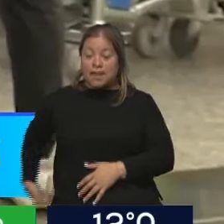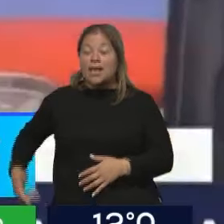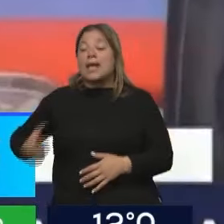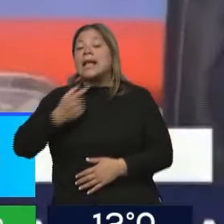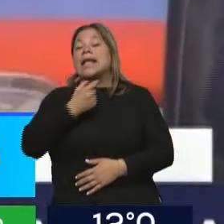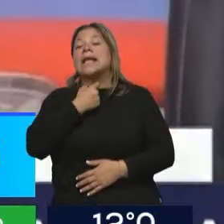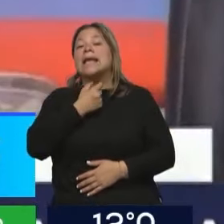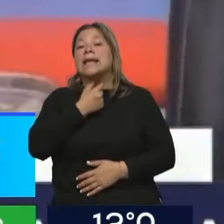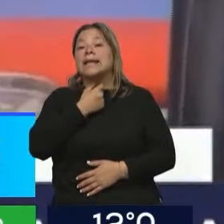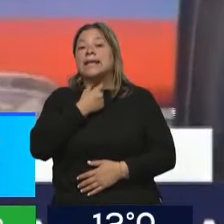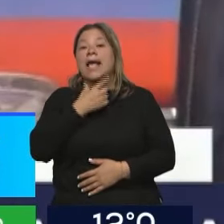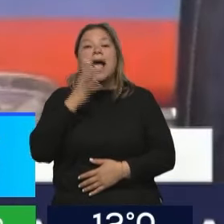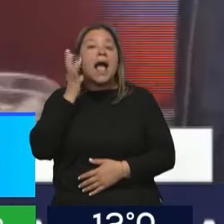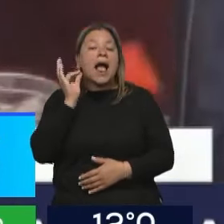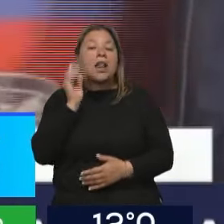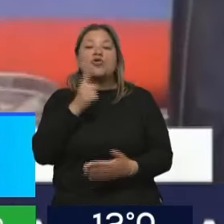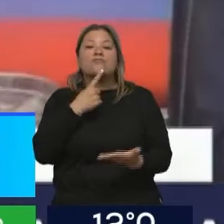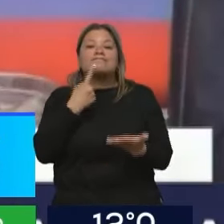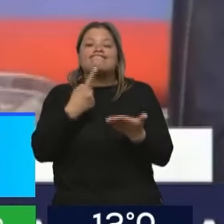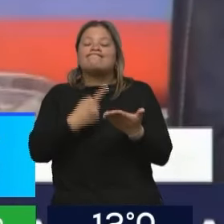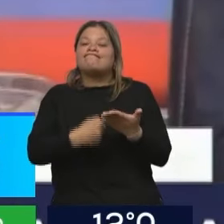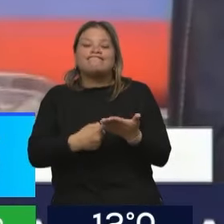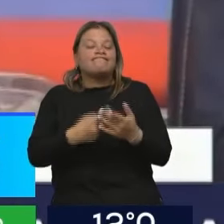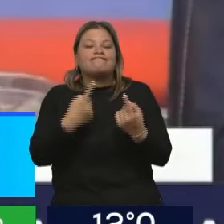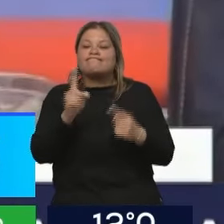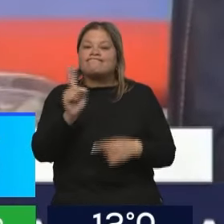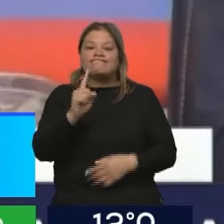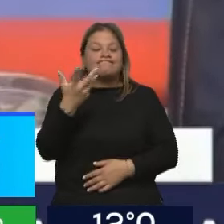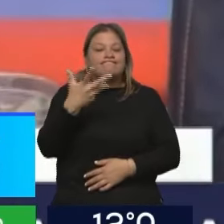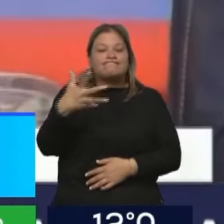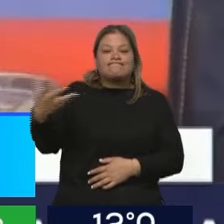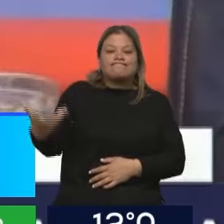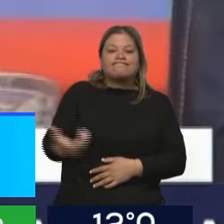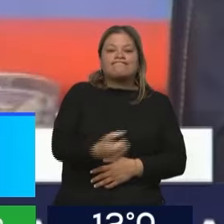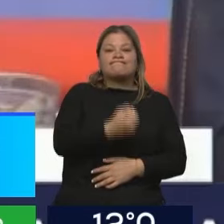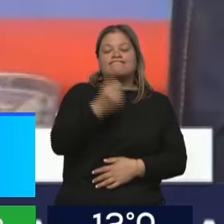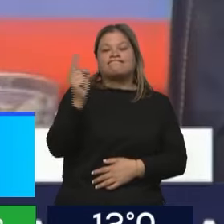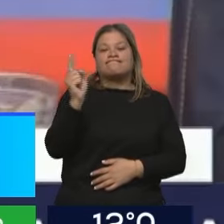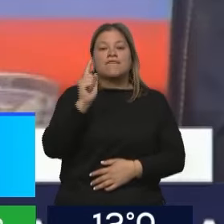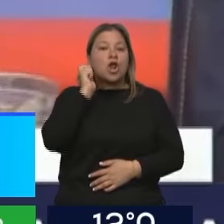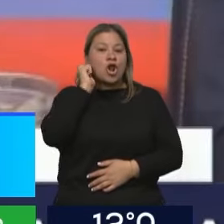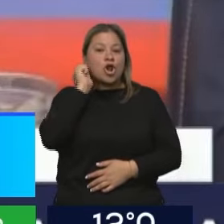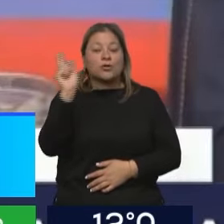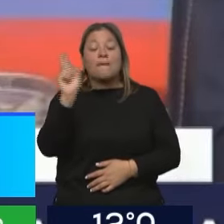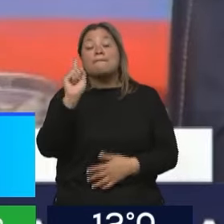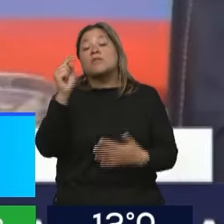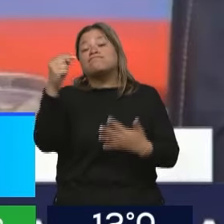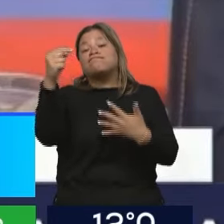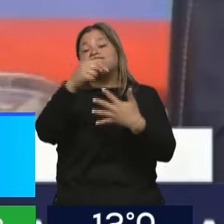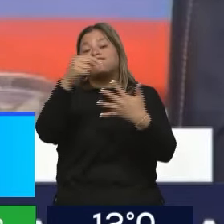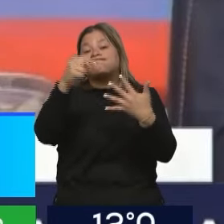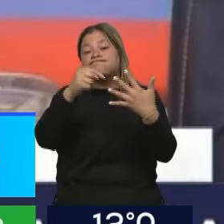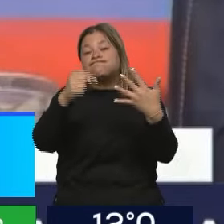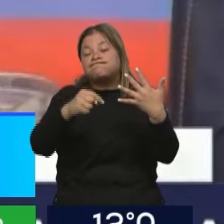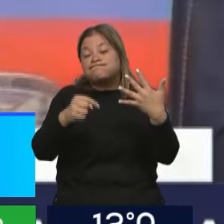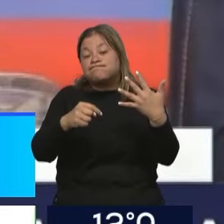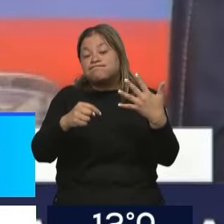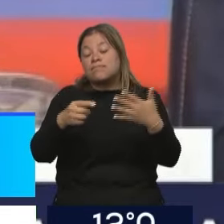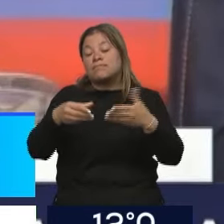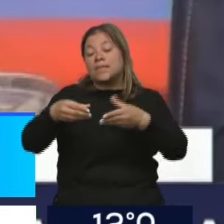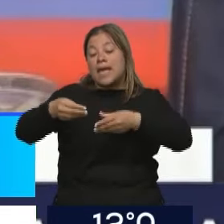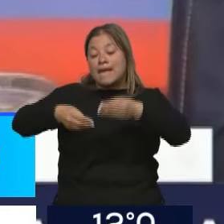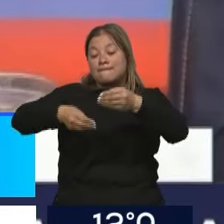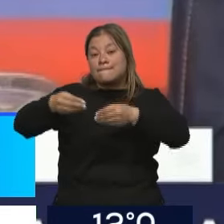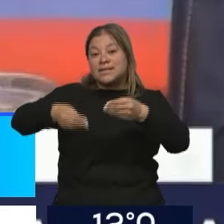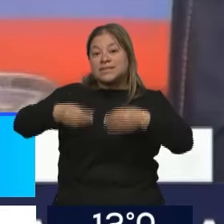tipo de dictamen, no lo consiguió, pero se está hablando de un par de opciones: privatizar parcialmente